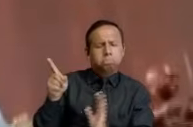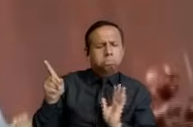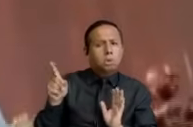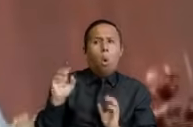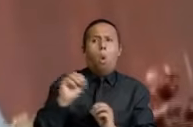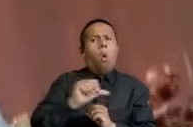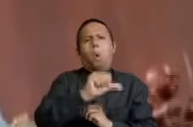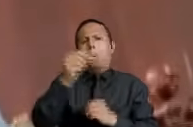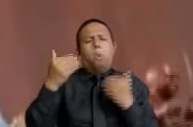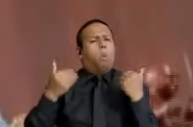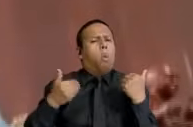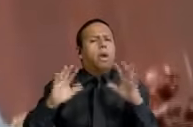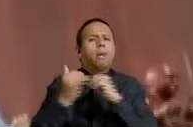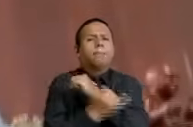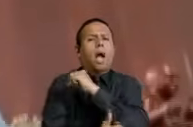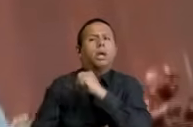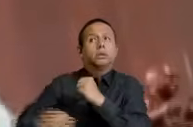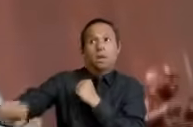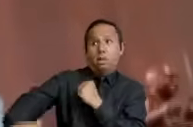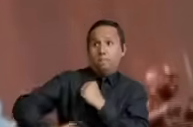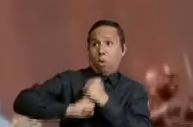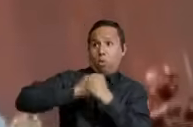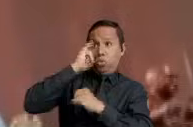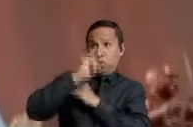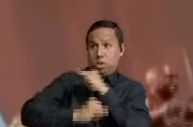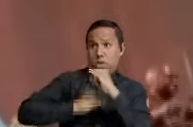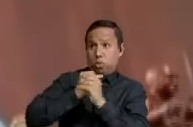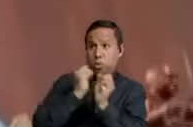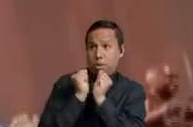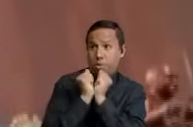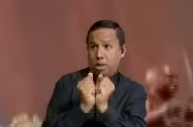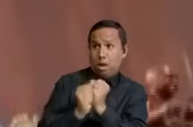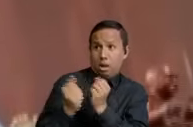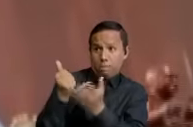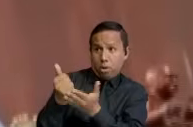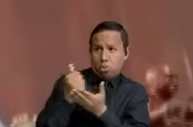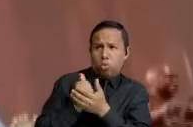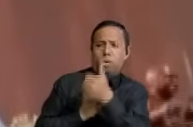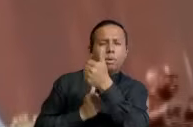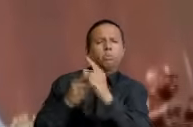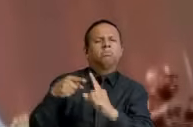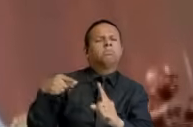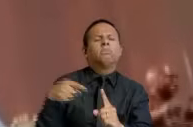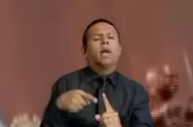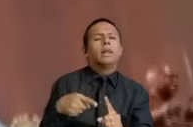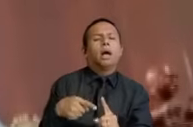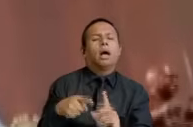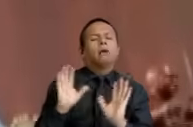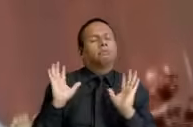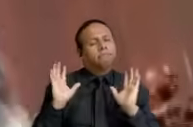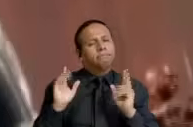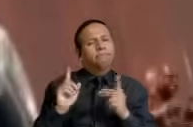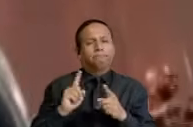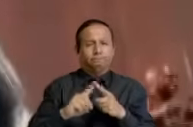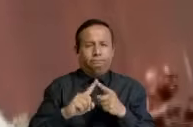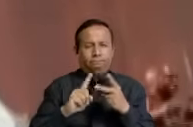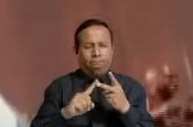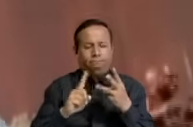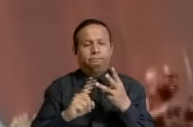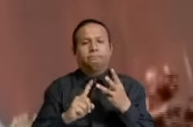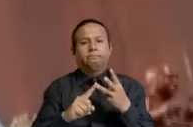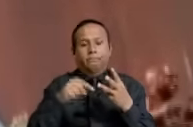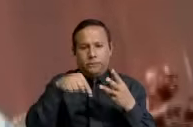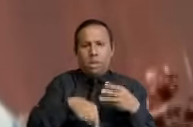nos quiera brindar colaboración Penal Internacional con el único fin de también tomar un perito